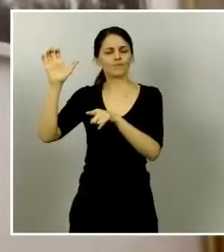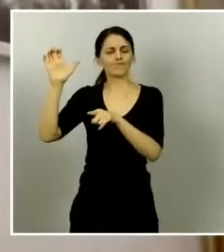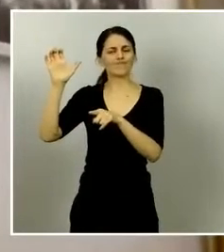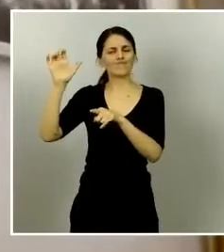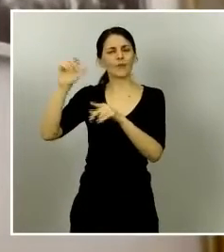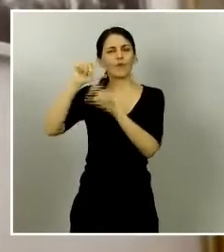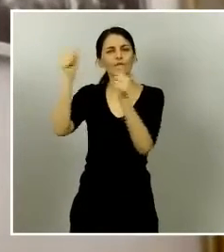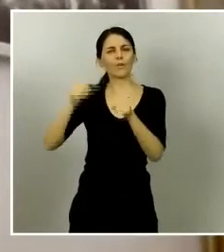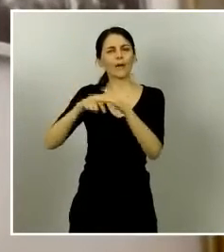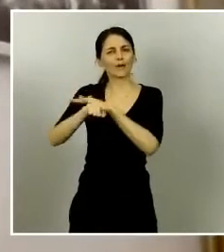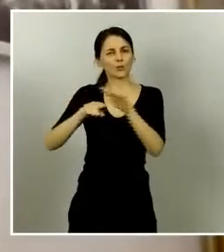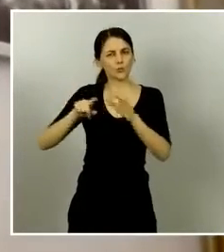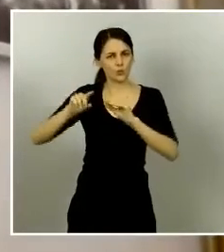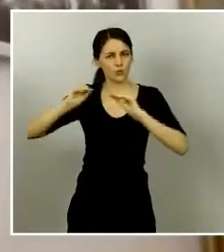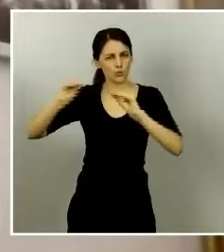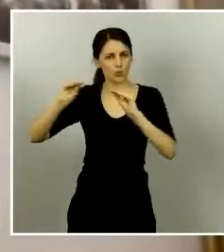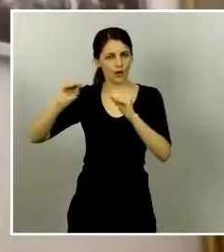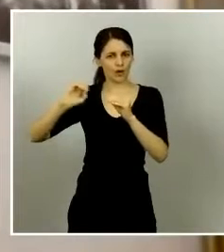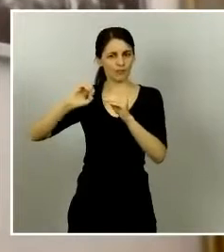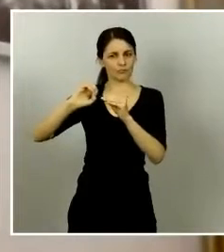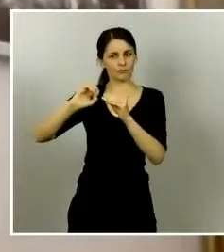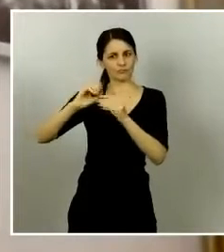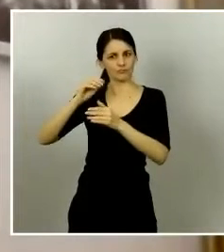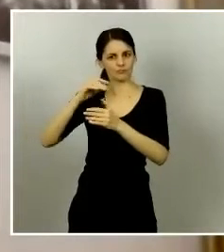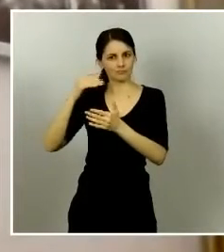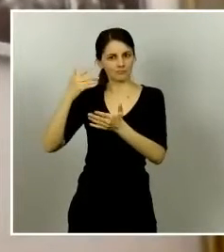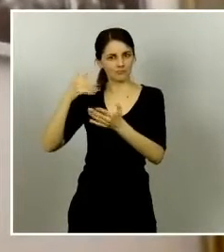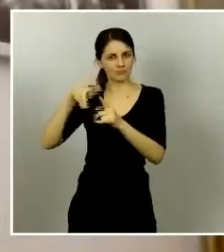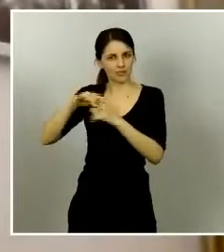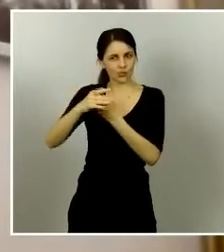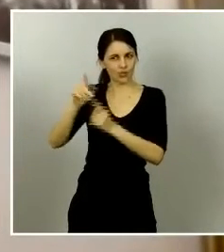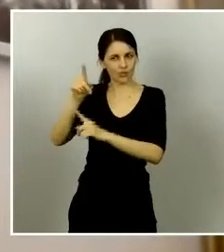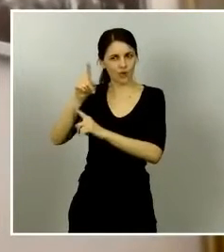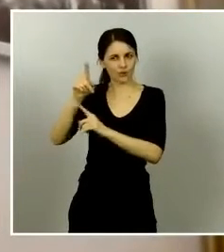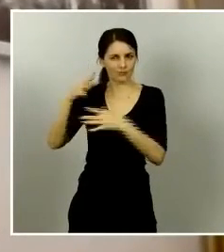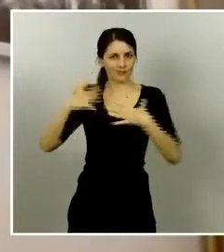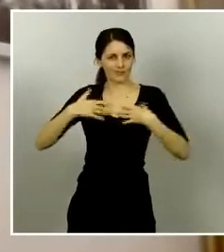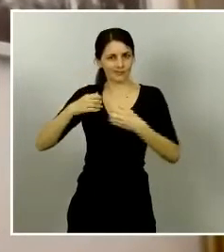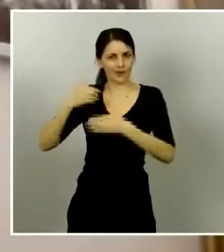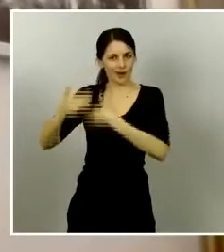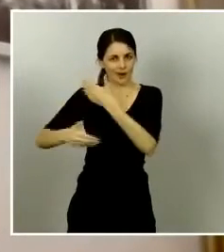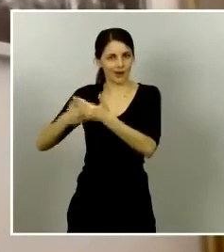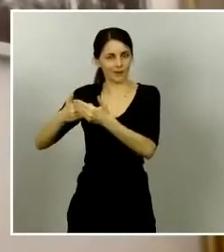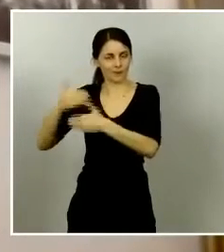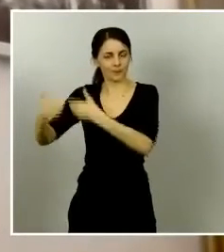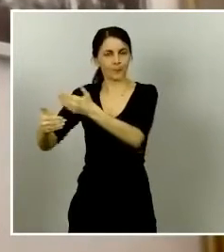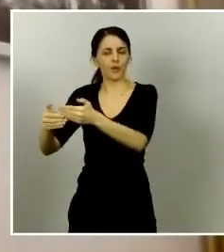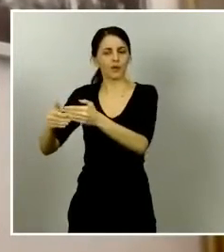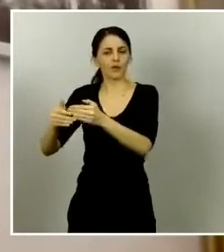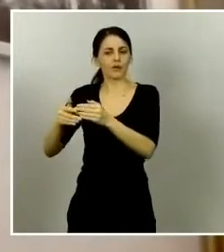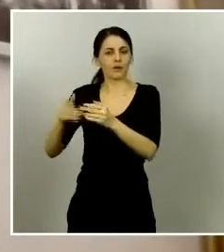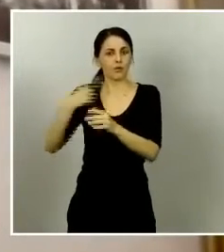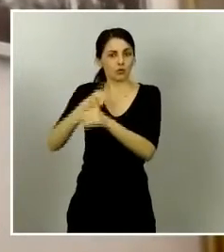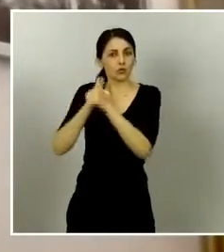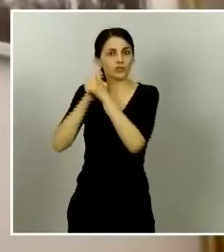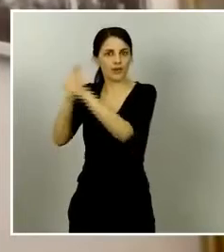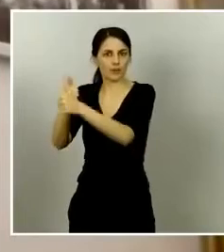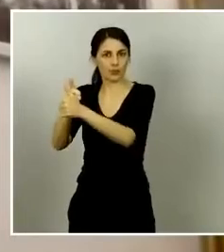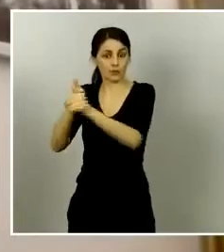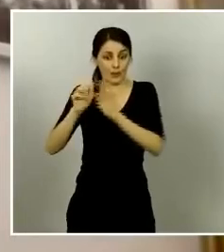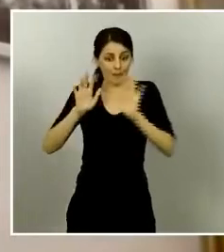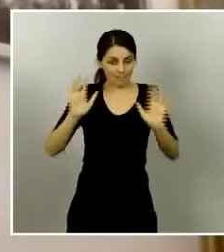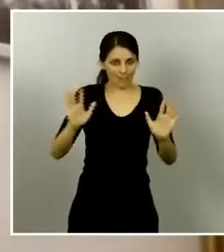pasos de muchos países, sobre todo europeos, en la forma de gestionar y de salir de la pandemia, pero hay una cosa en la que no les